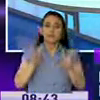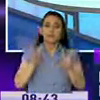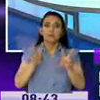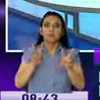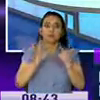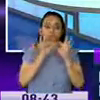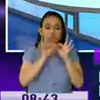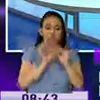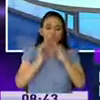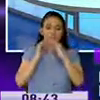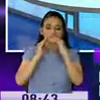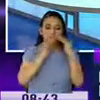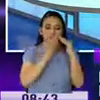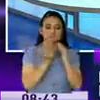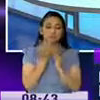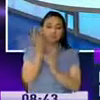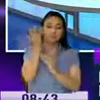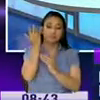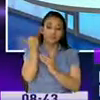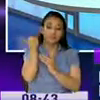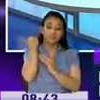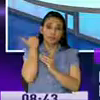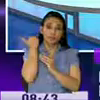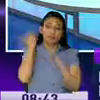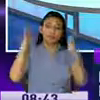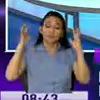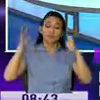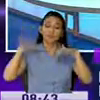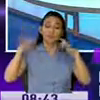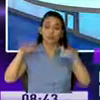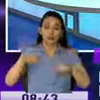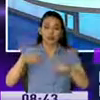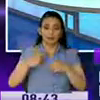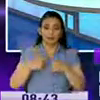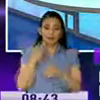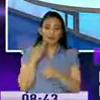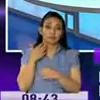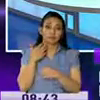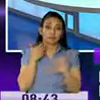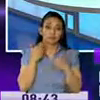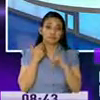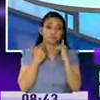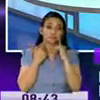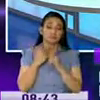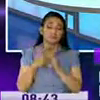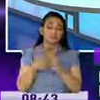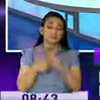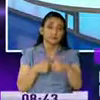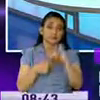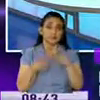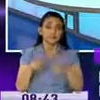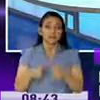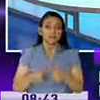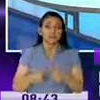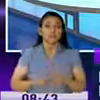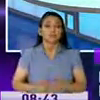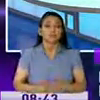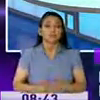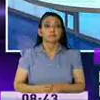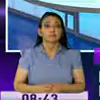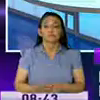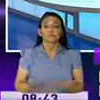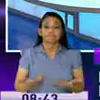viviendas patrimoniales. Qué bueno. Con relación a la época de lluvias que estamos viviendo y que se va todavía de largo, unos cuantos meses acá. Esto evitando colapso, así